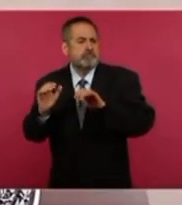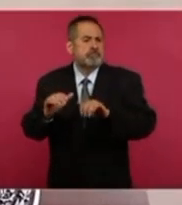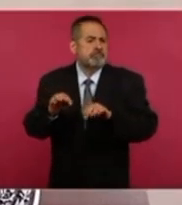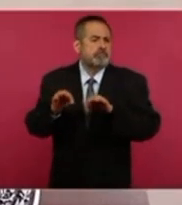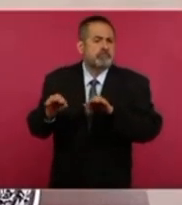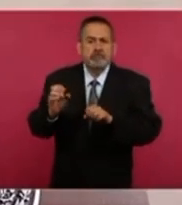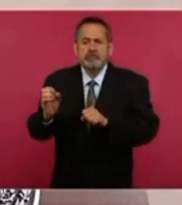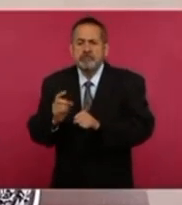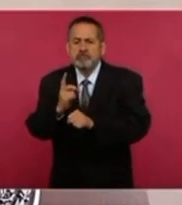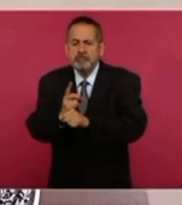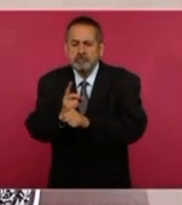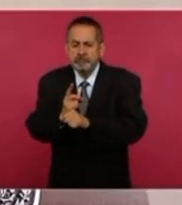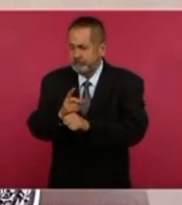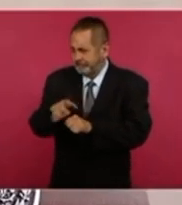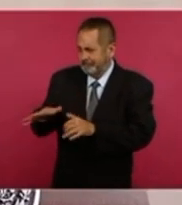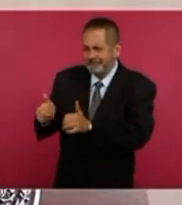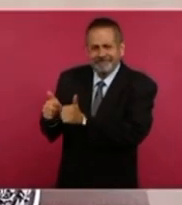quedarse